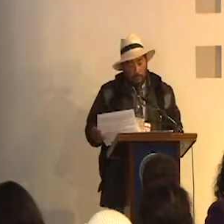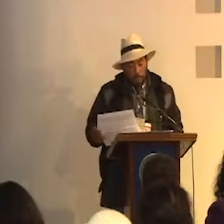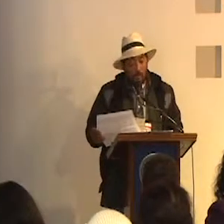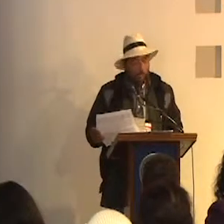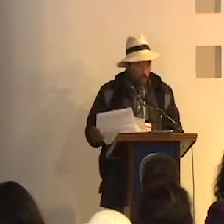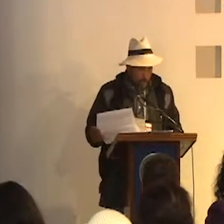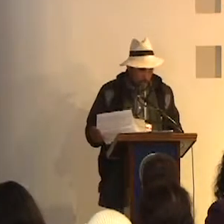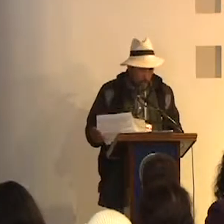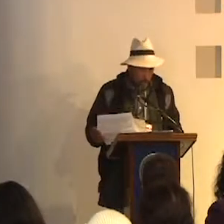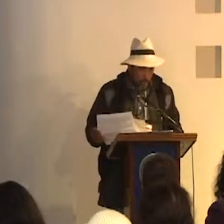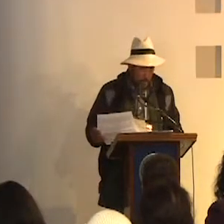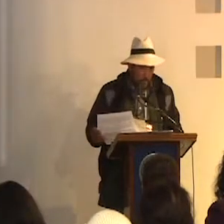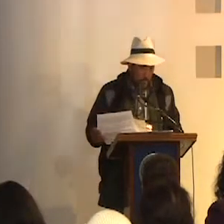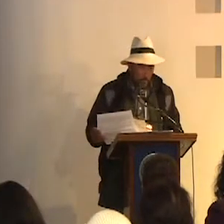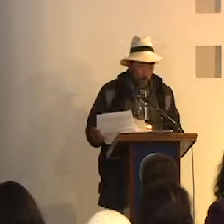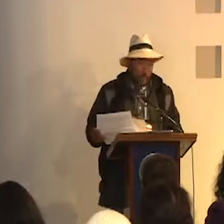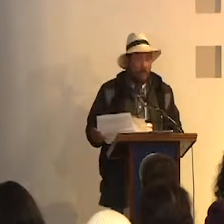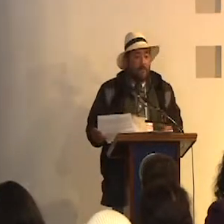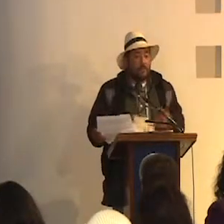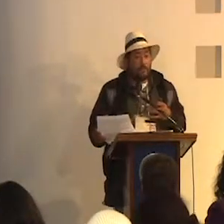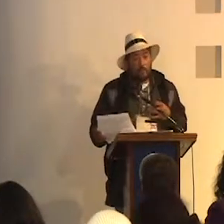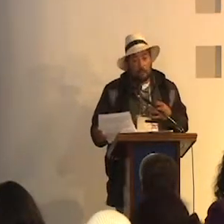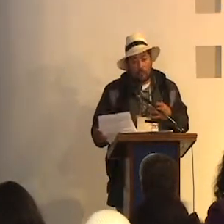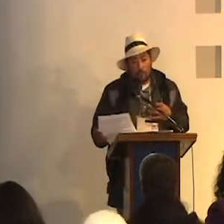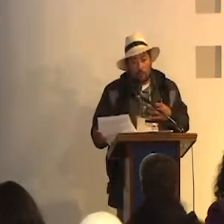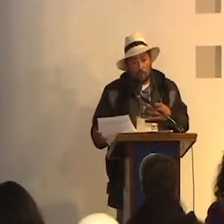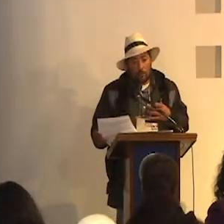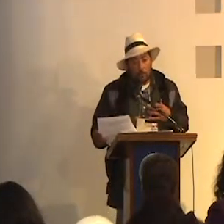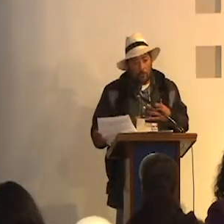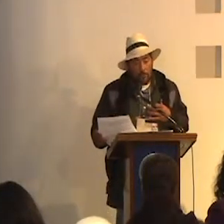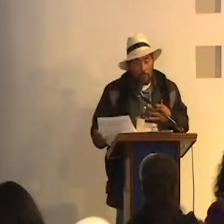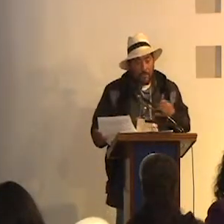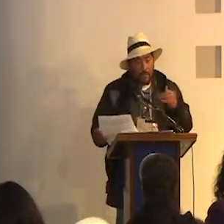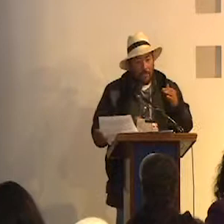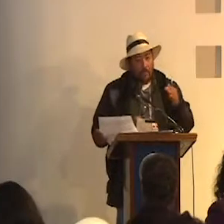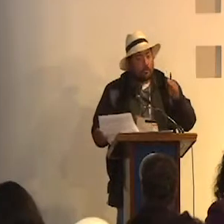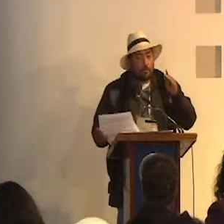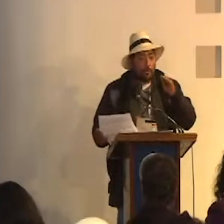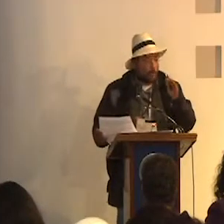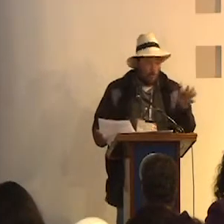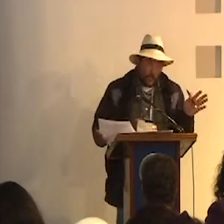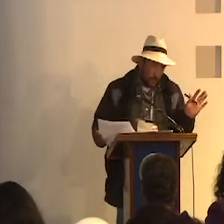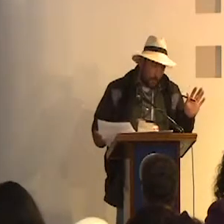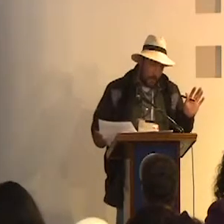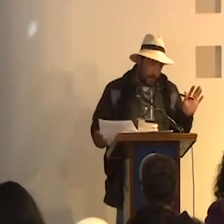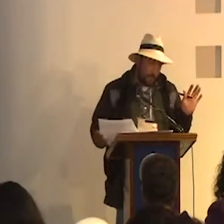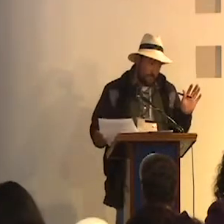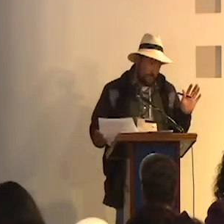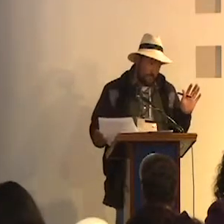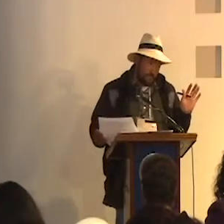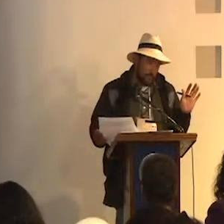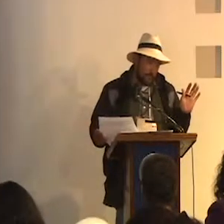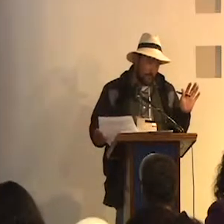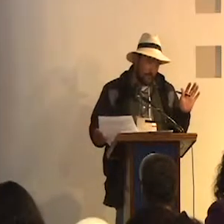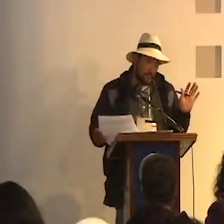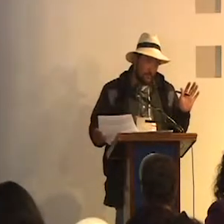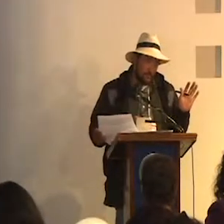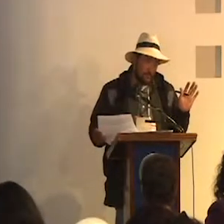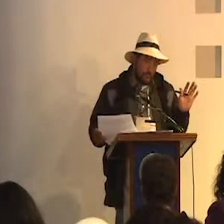30 millones por núcleo proyecto sostenible. ¿Por qué? Porque nosotros somos unas personas que no somos iguales a los demás.